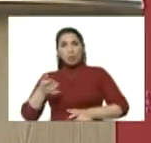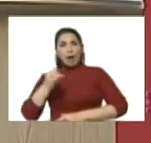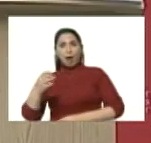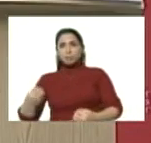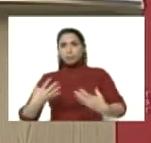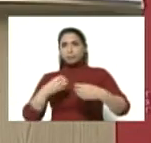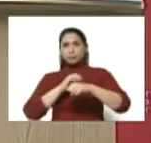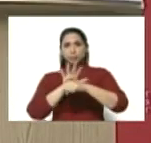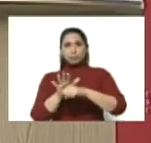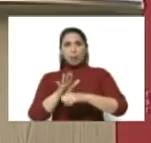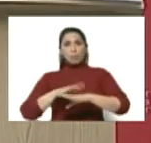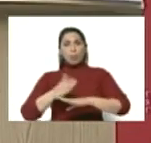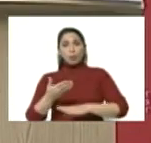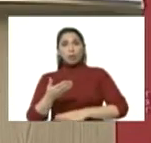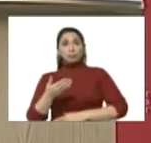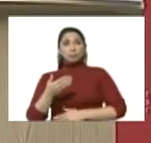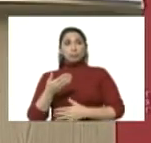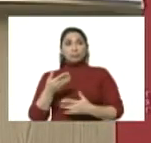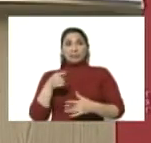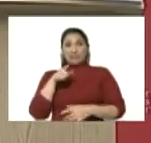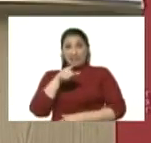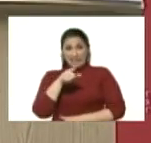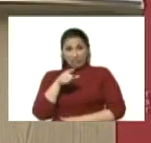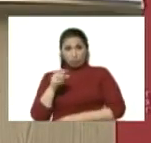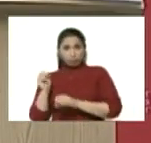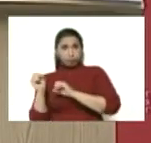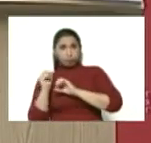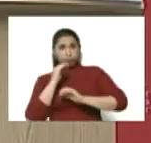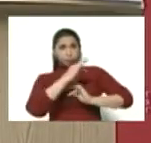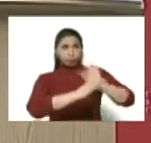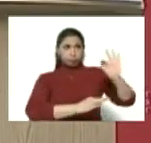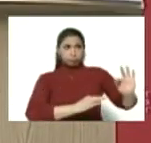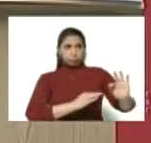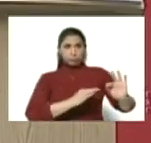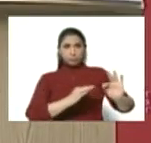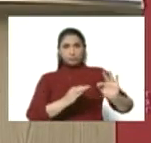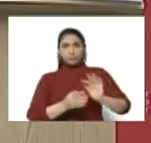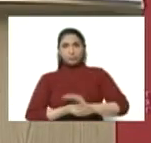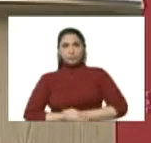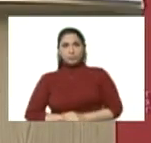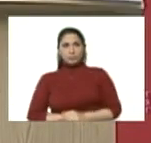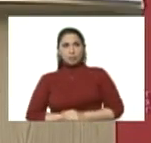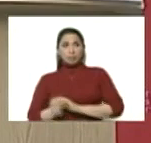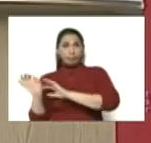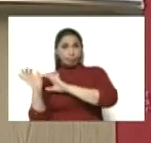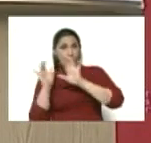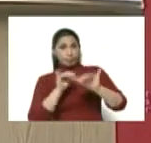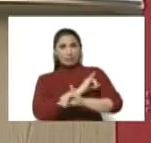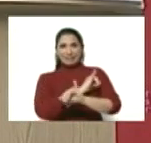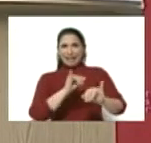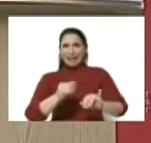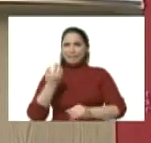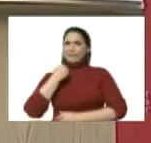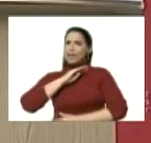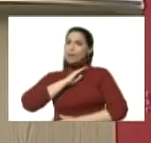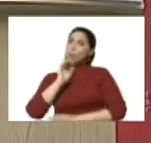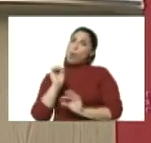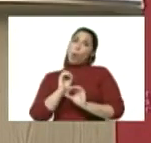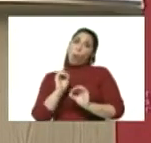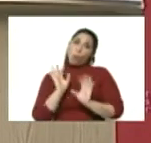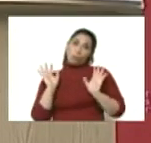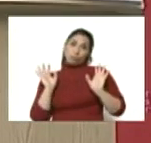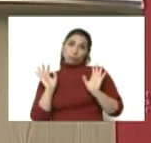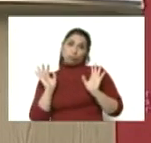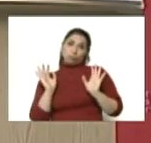Venezuela, porque o bien fueron casos importados que directamente vinieron y están contagiados, o son